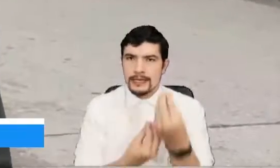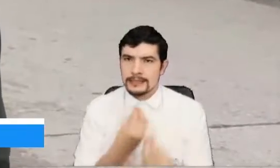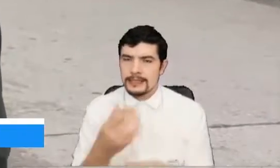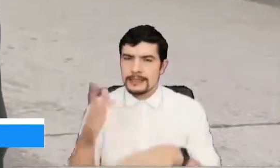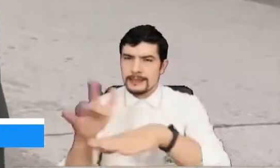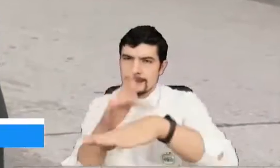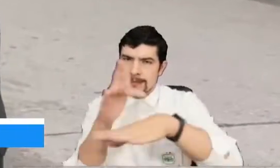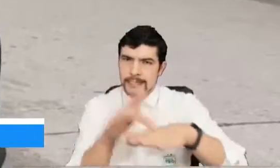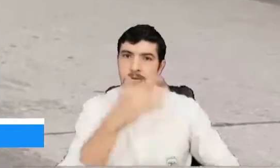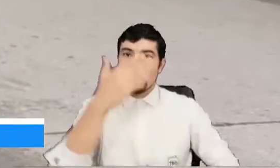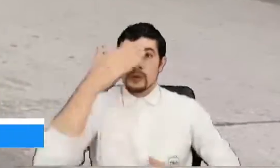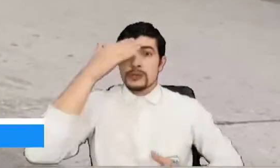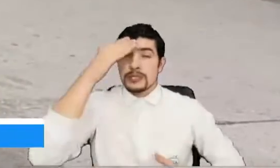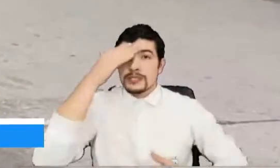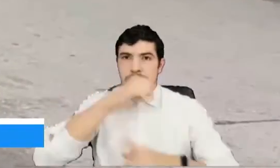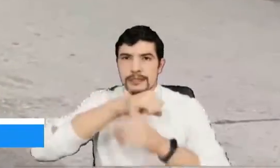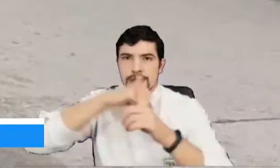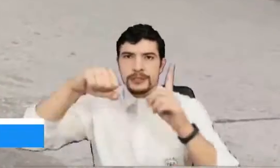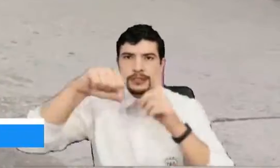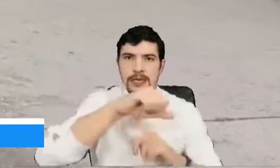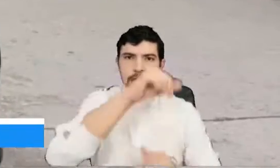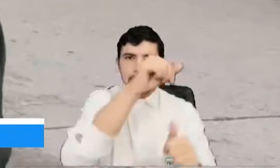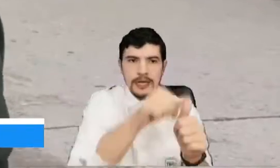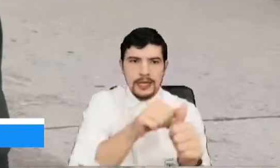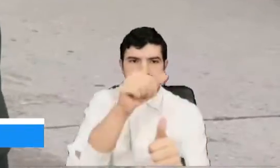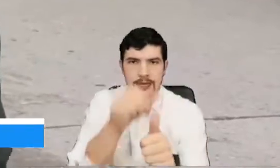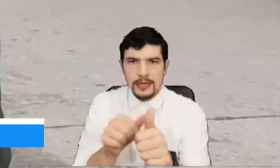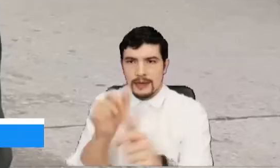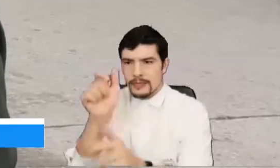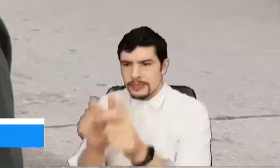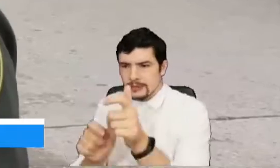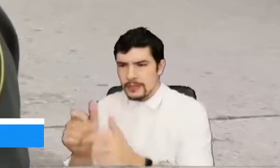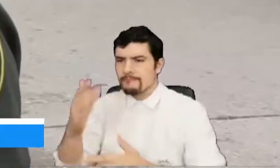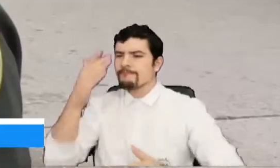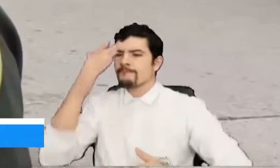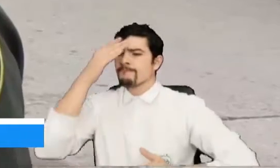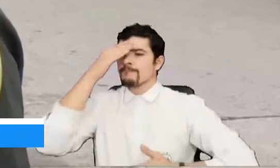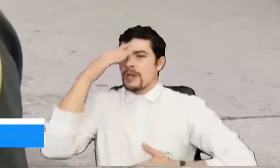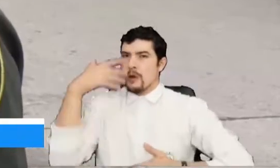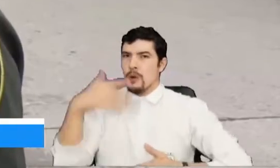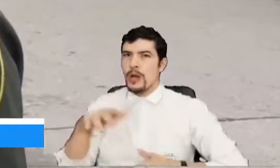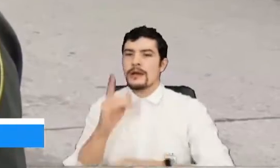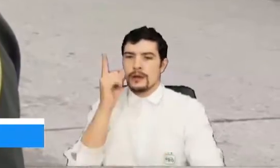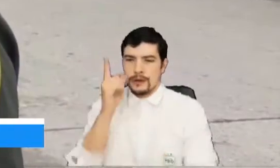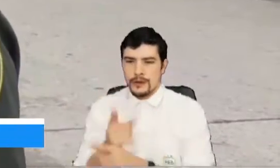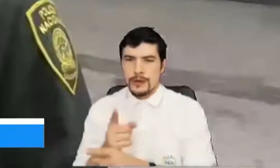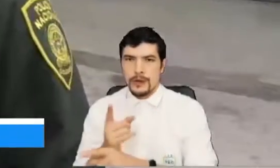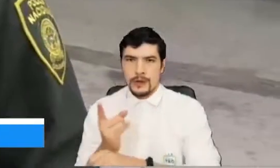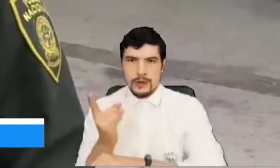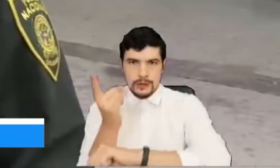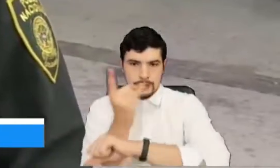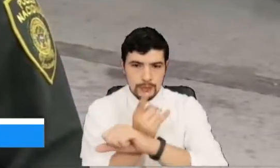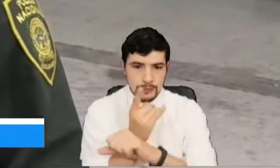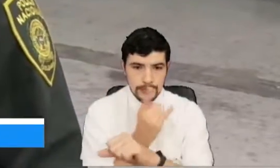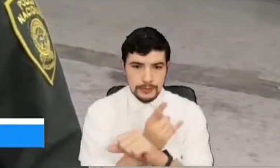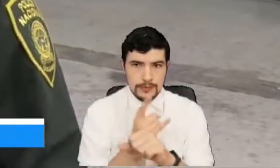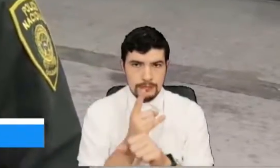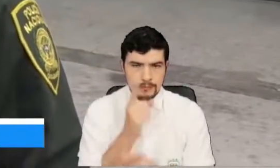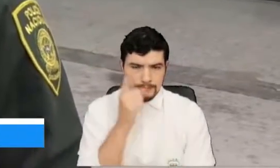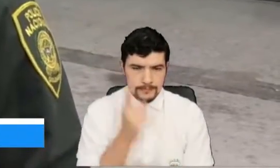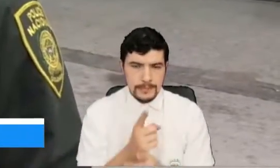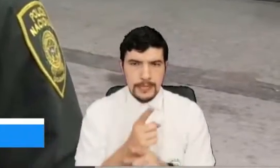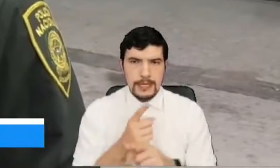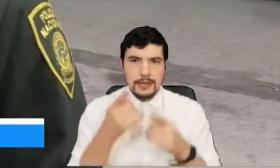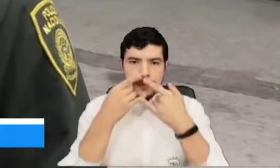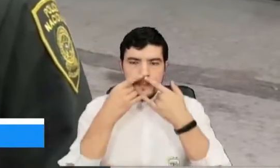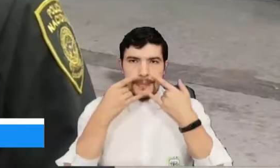uno sepa que debe hacer un correcto uso del tapabocas y el